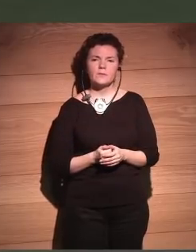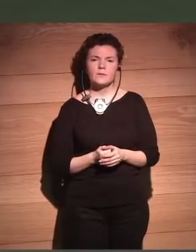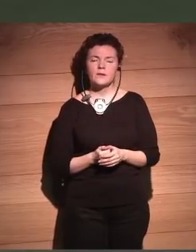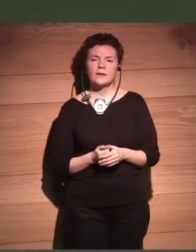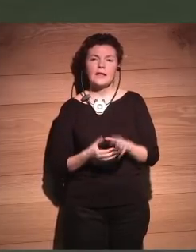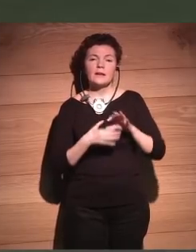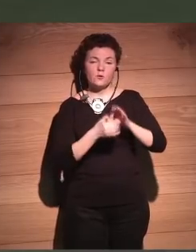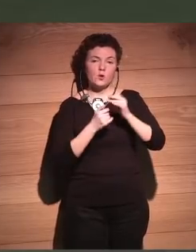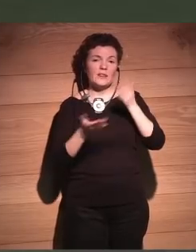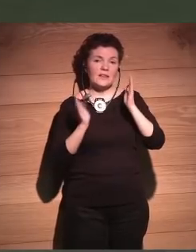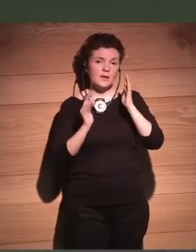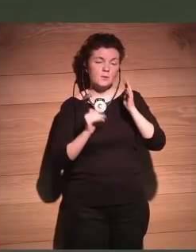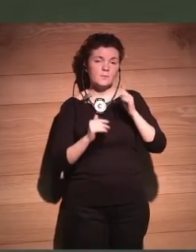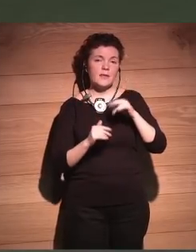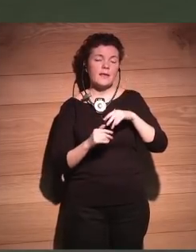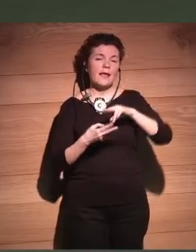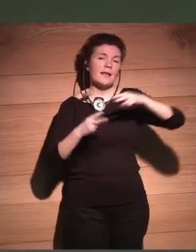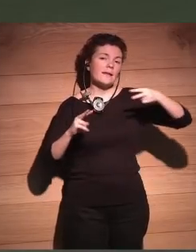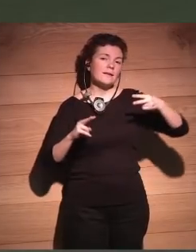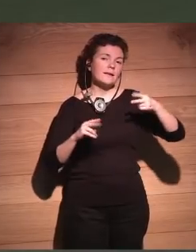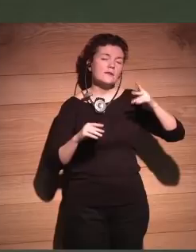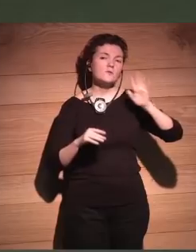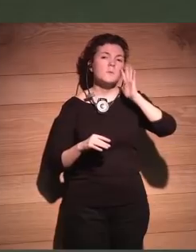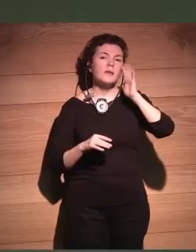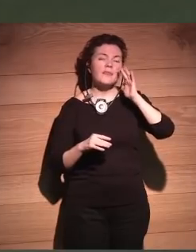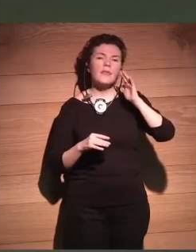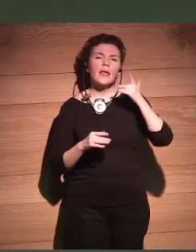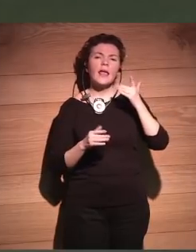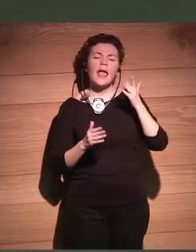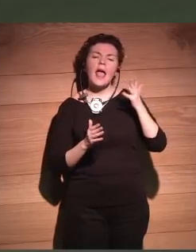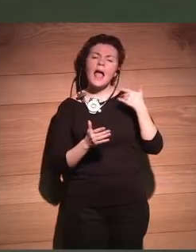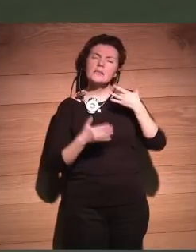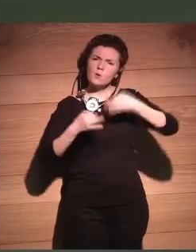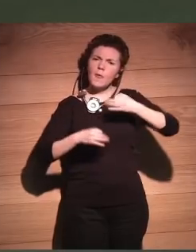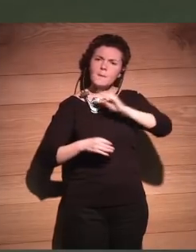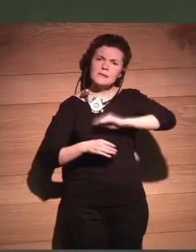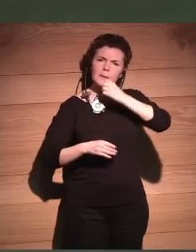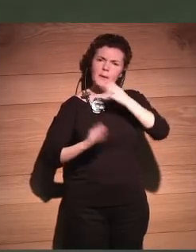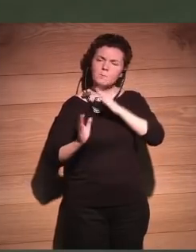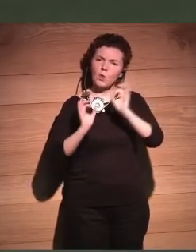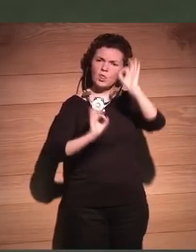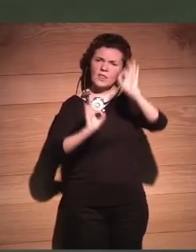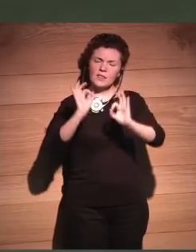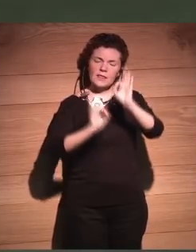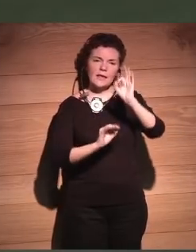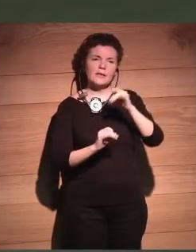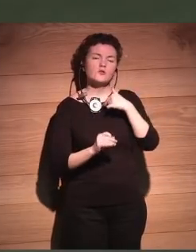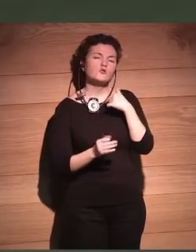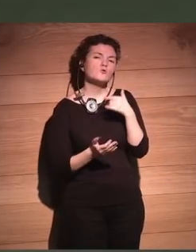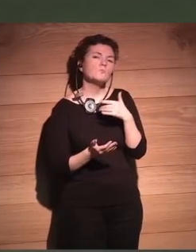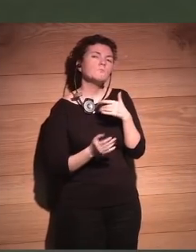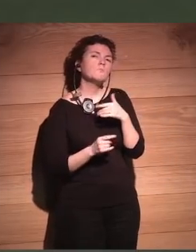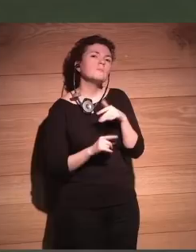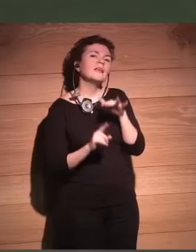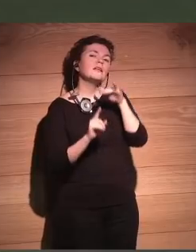que esté relacionado con la terapia génica. Entonces creo que el margen de seguridad es bastante bueno. Entonces lo que estoy preguntando es que en